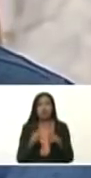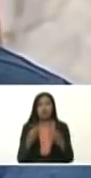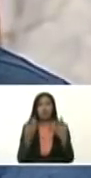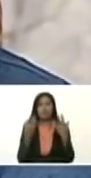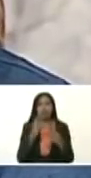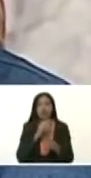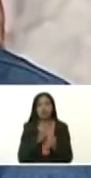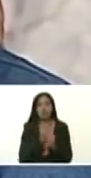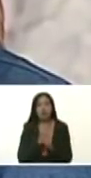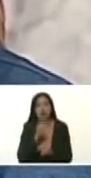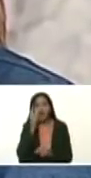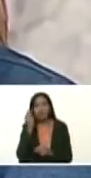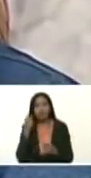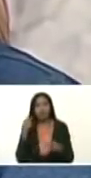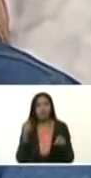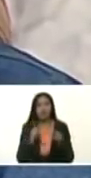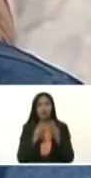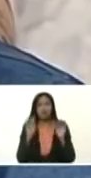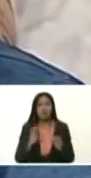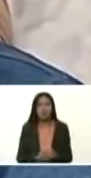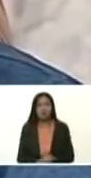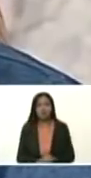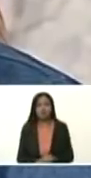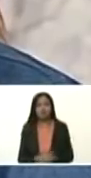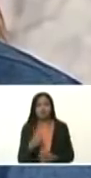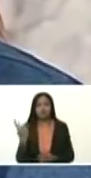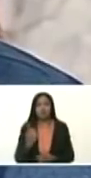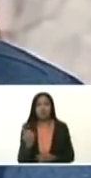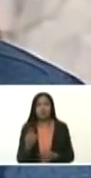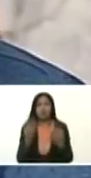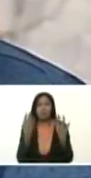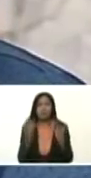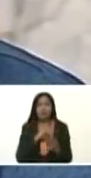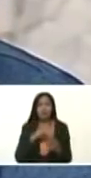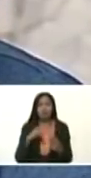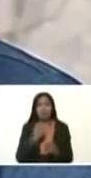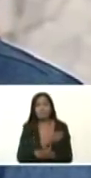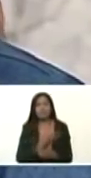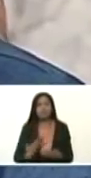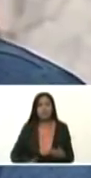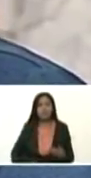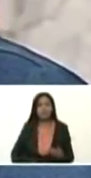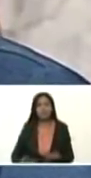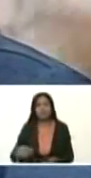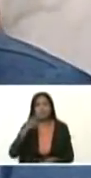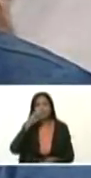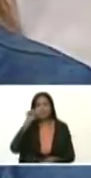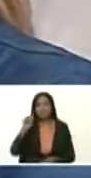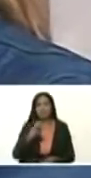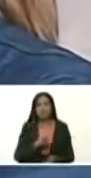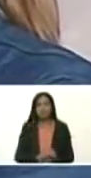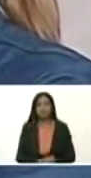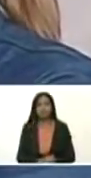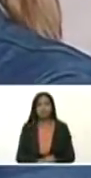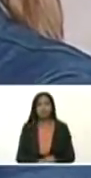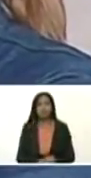los trabajadores y las trabajadoras, y nada más y nada menos que de la mano de nuestro presidente obrero Nicolás Maduro.